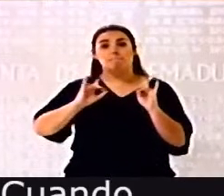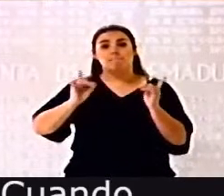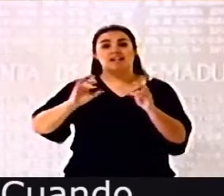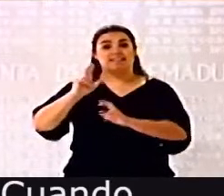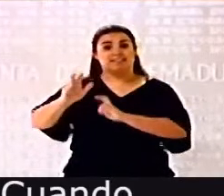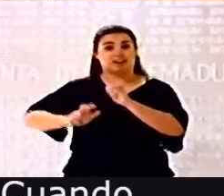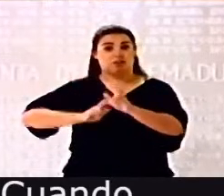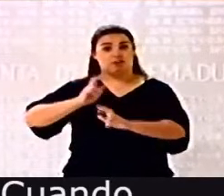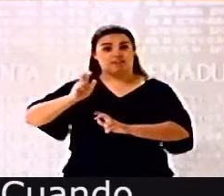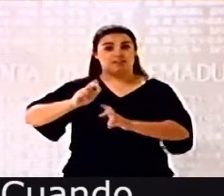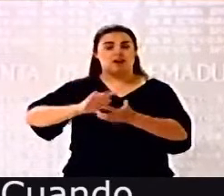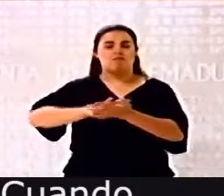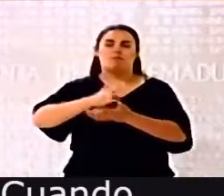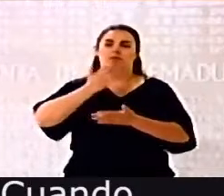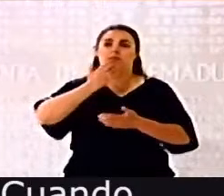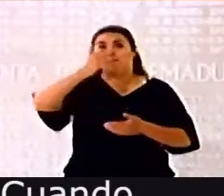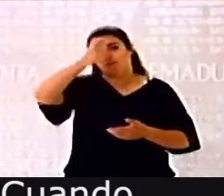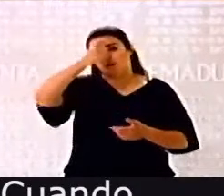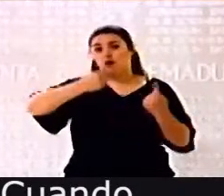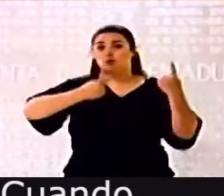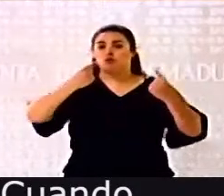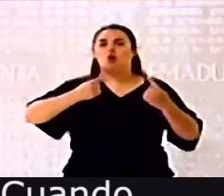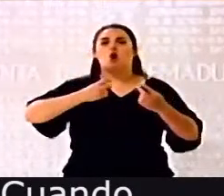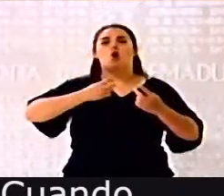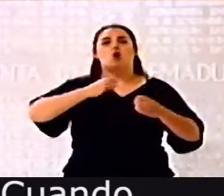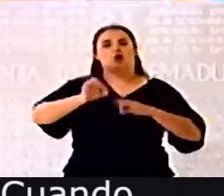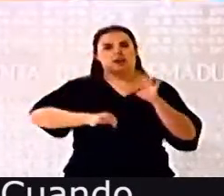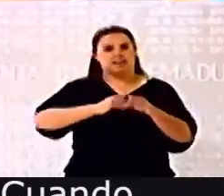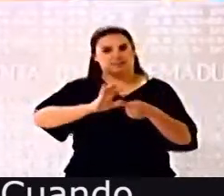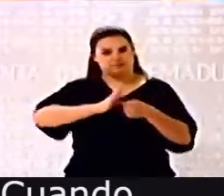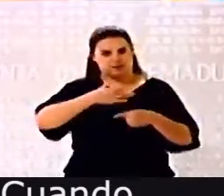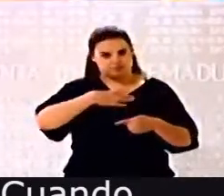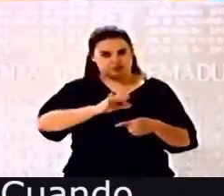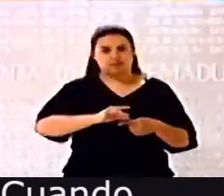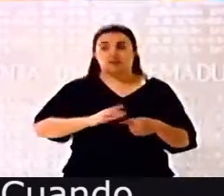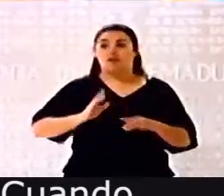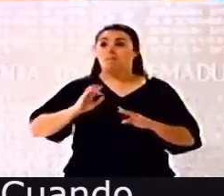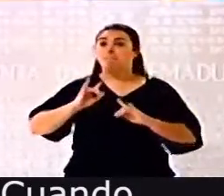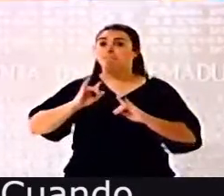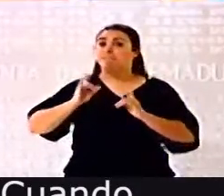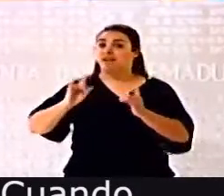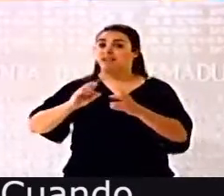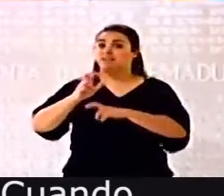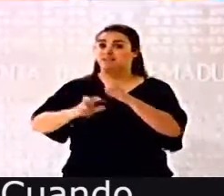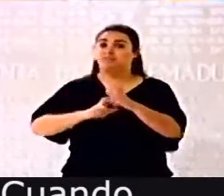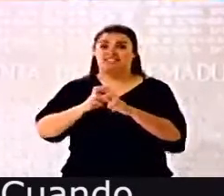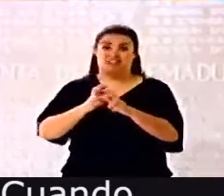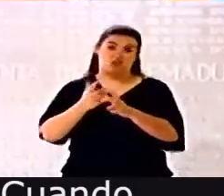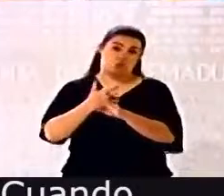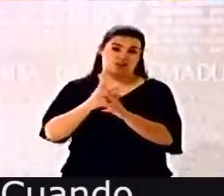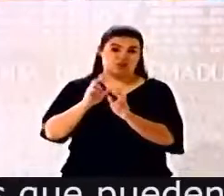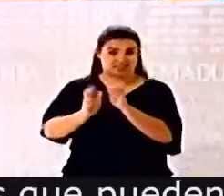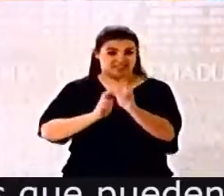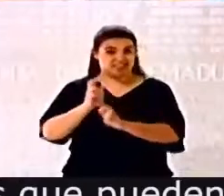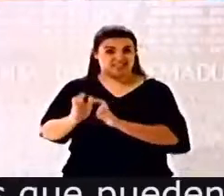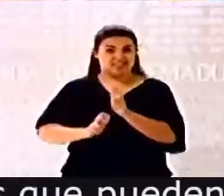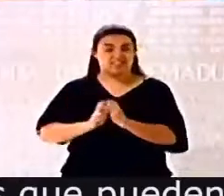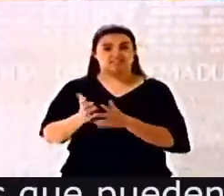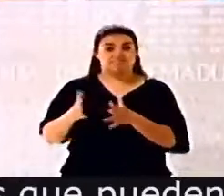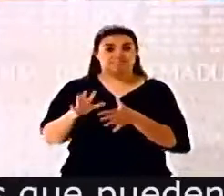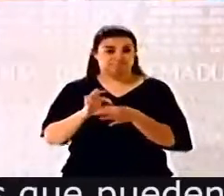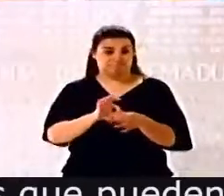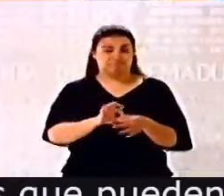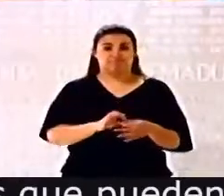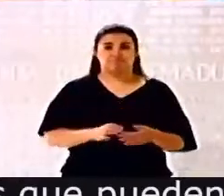atracciones, hablamos que hay pueblos que pueden organizar sus ferias y un parque de atracciones son los cacharritos, ¿no?, que se organizan en torno a ese